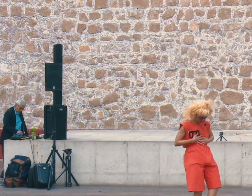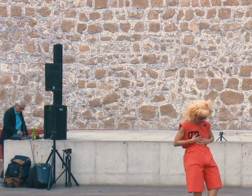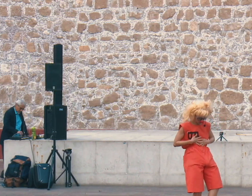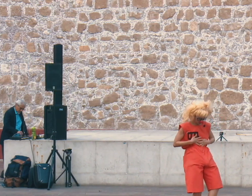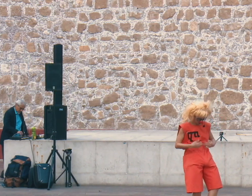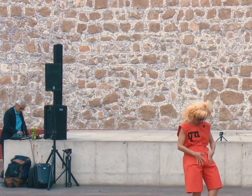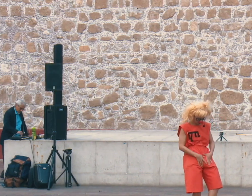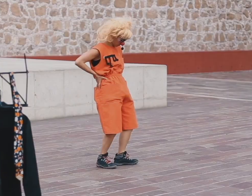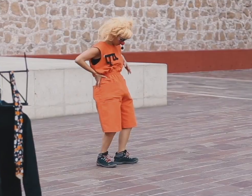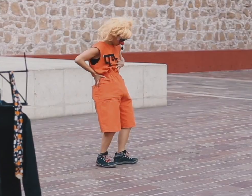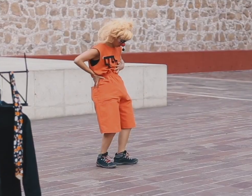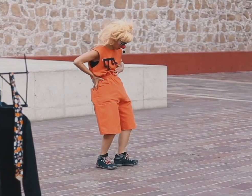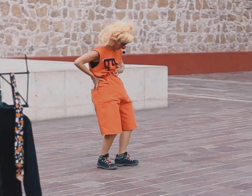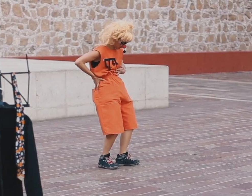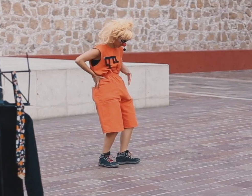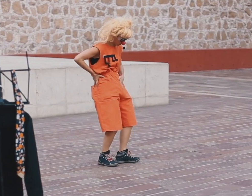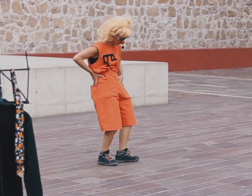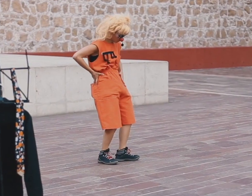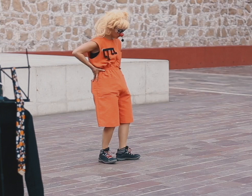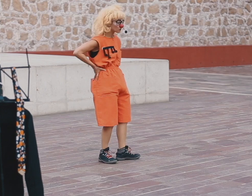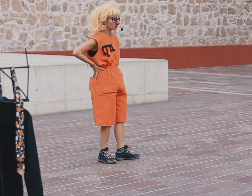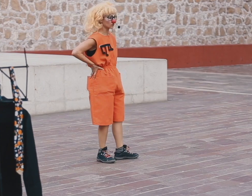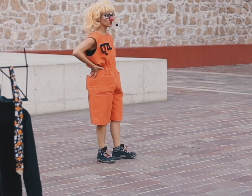mí me ha pasado con montaje que lo